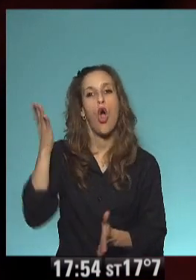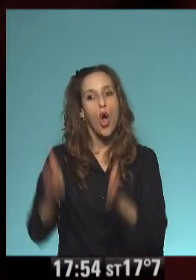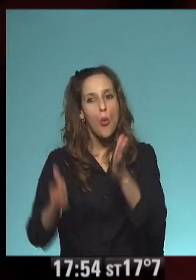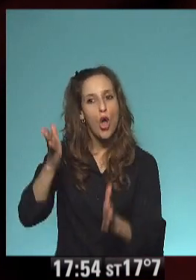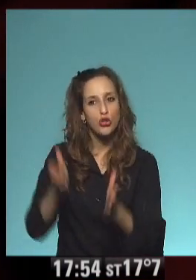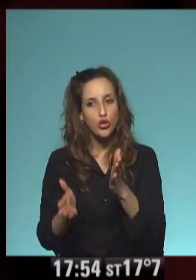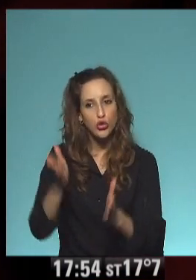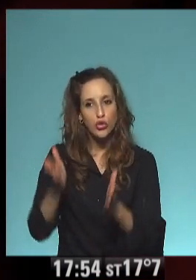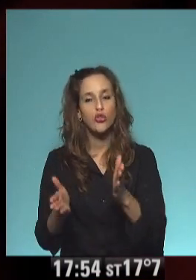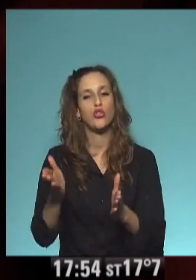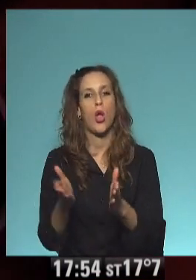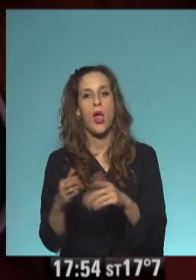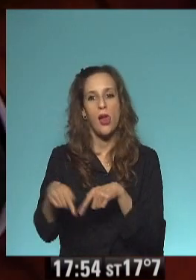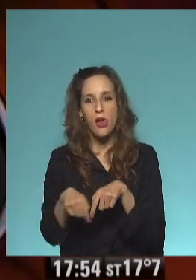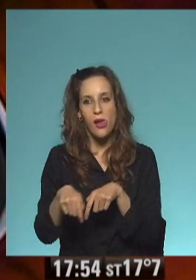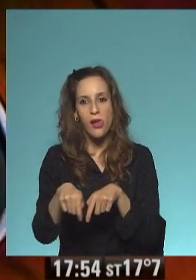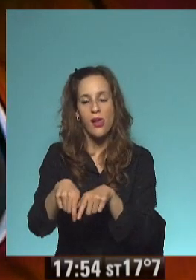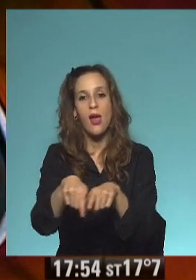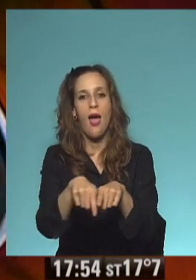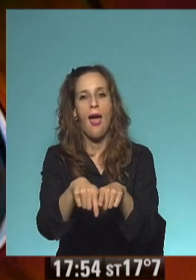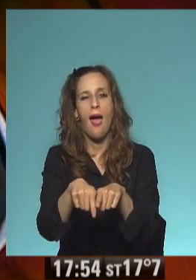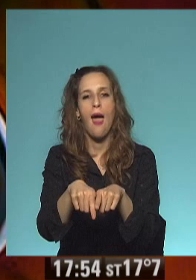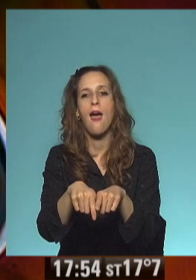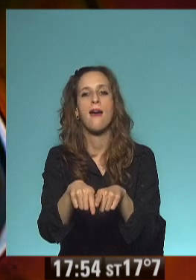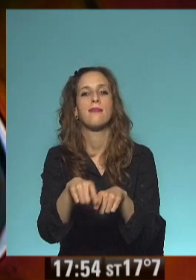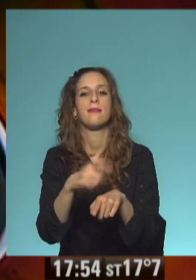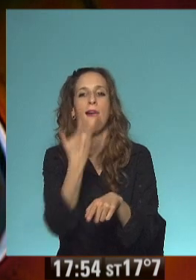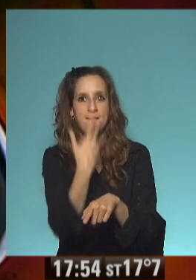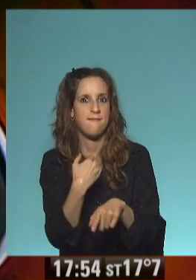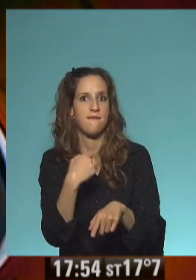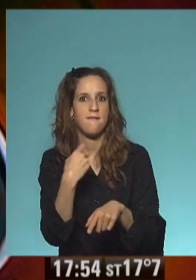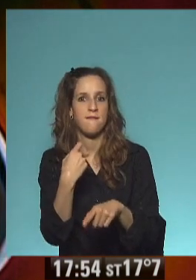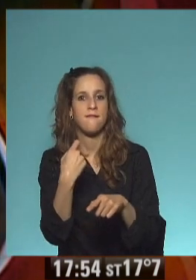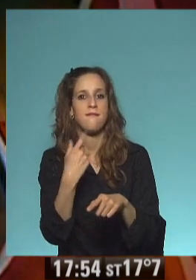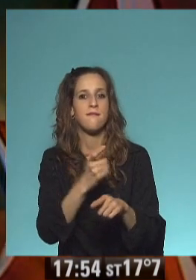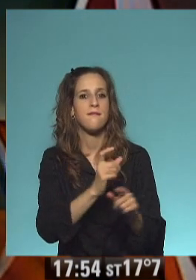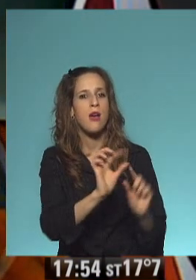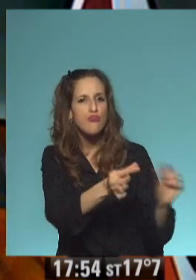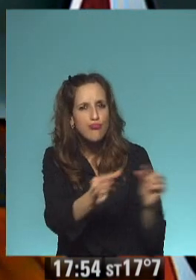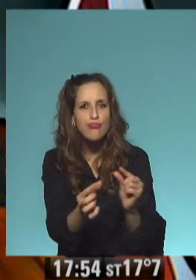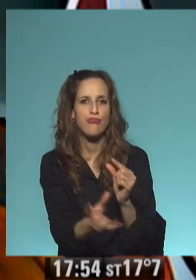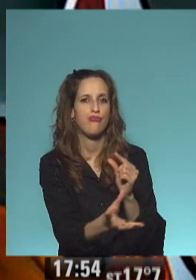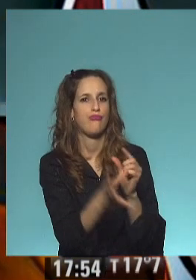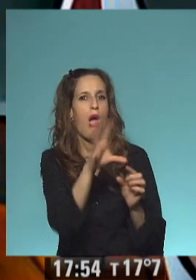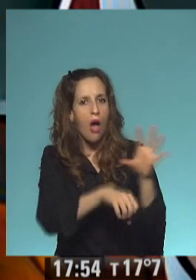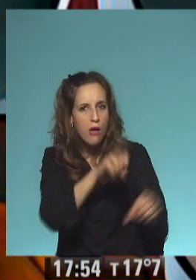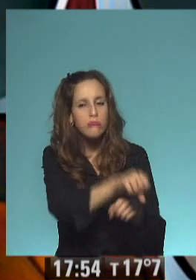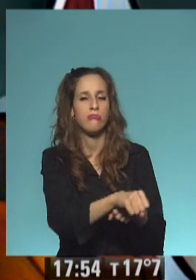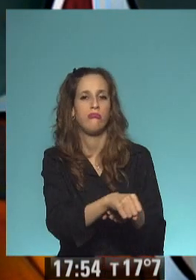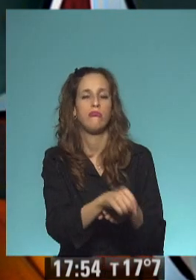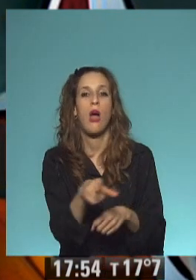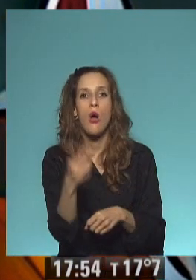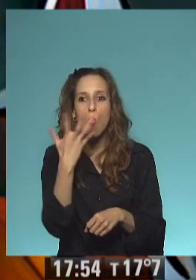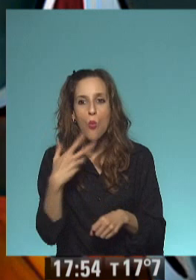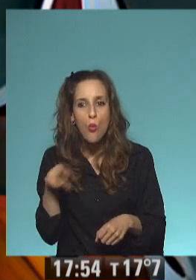le encantaba comer tuercas. Más que nada en el mundo. Le encantaban las tuercas. Y tanto le gustaban que